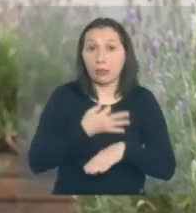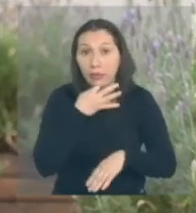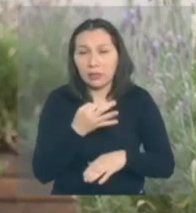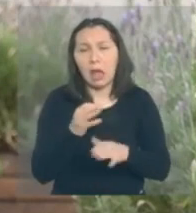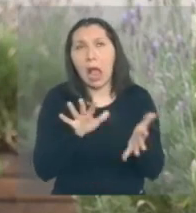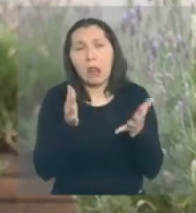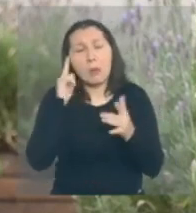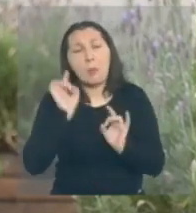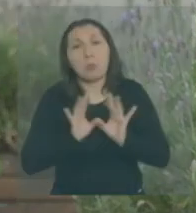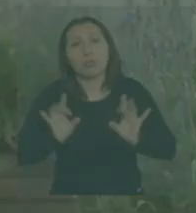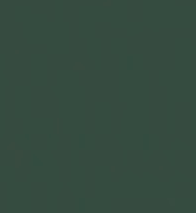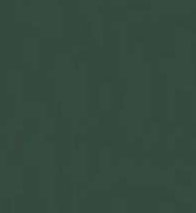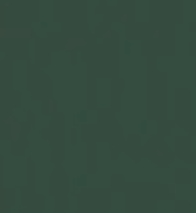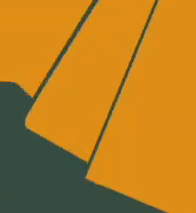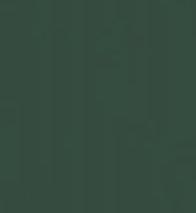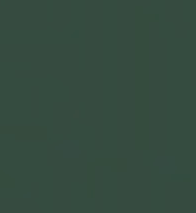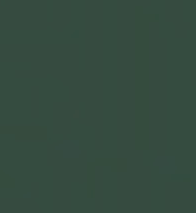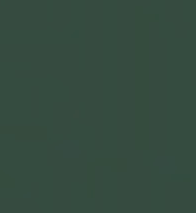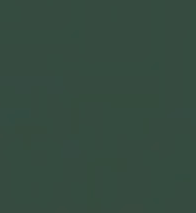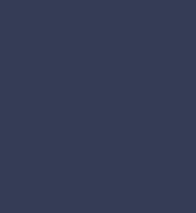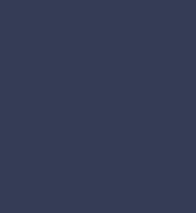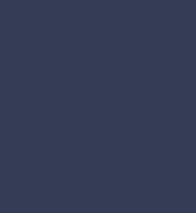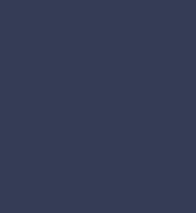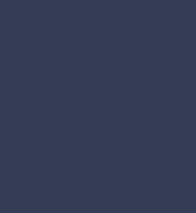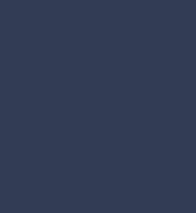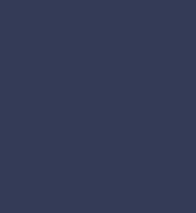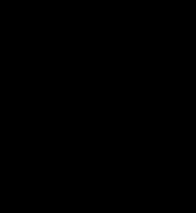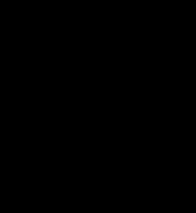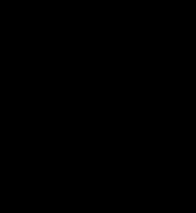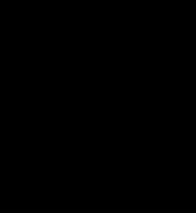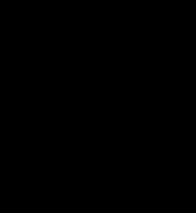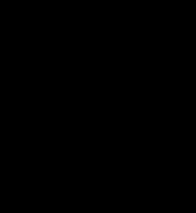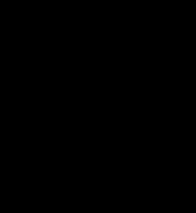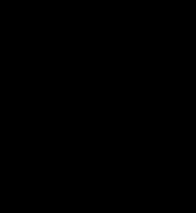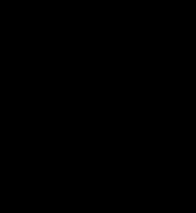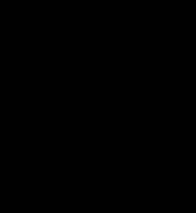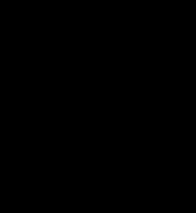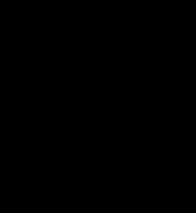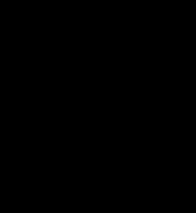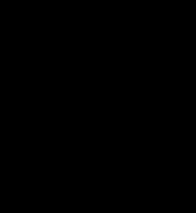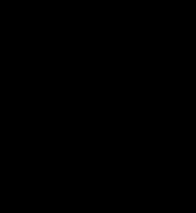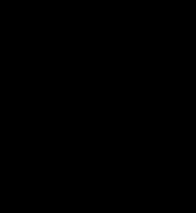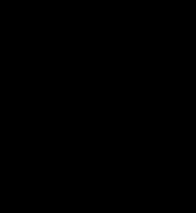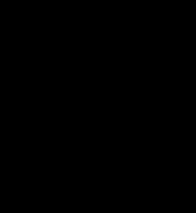escenarios hipotéticos al respecto. Más allá de un qué, hay un porqué. Suscríbete a DF Digital Premium